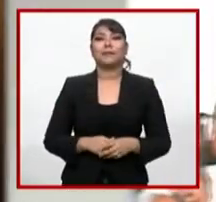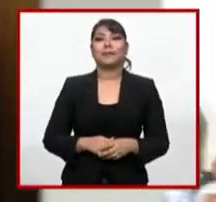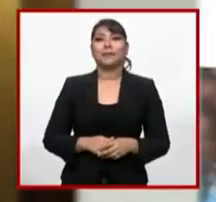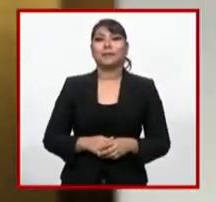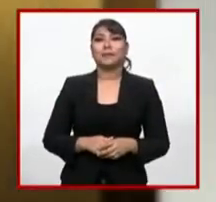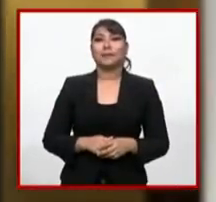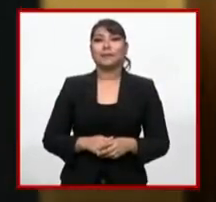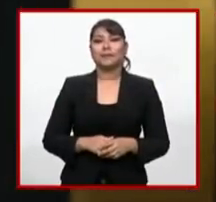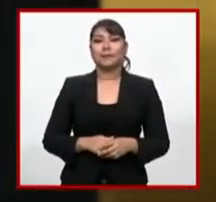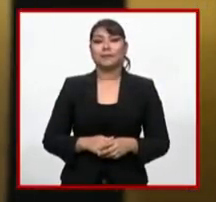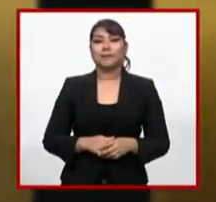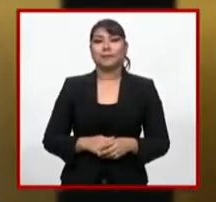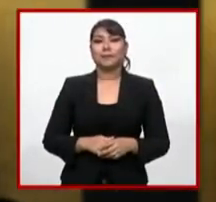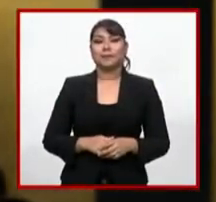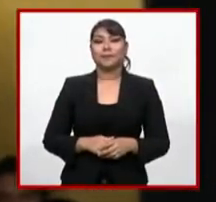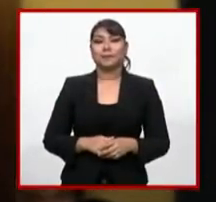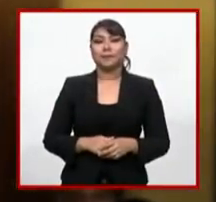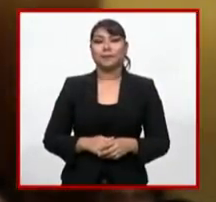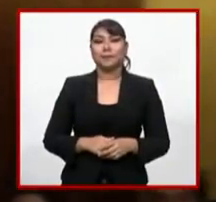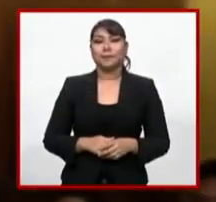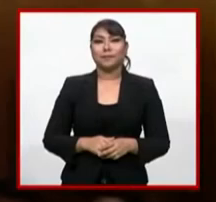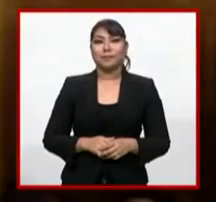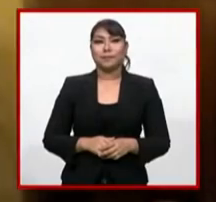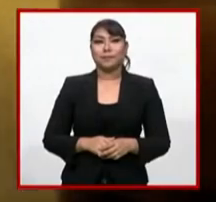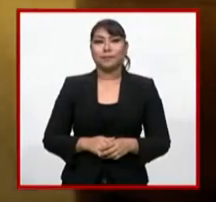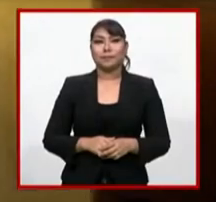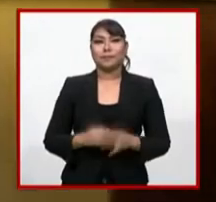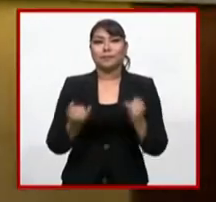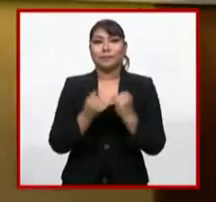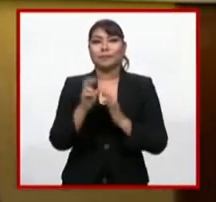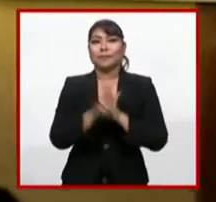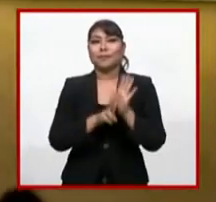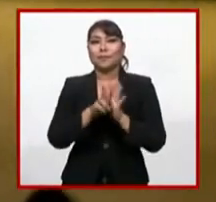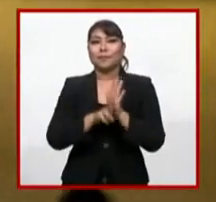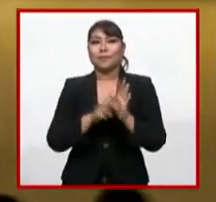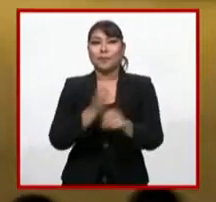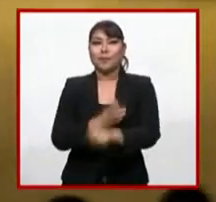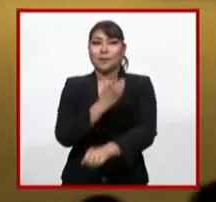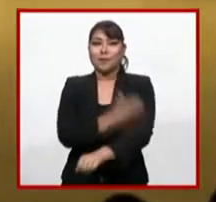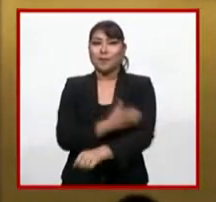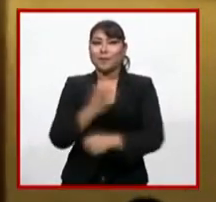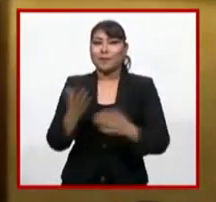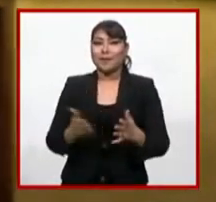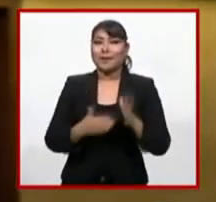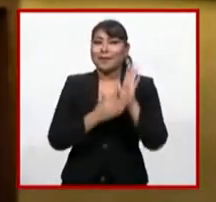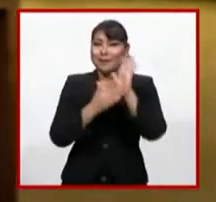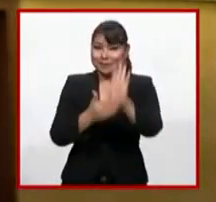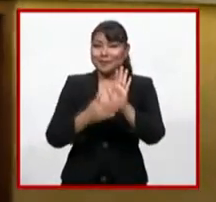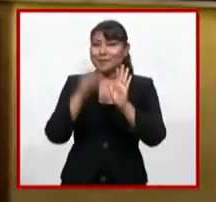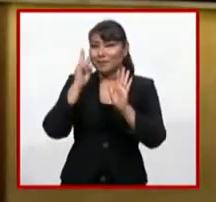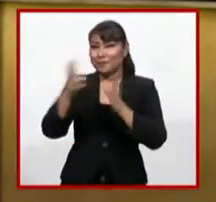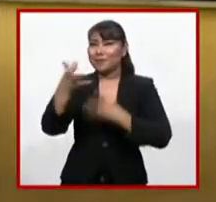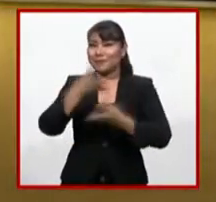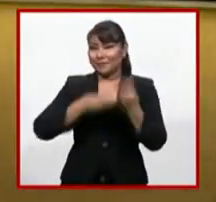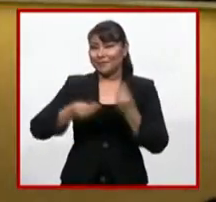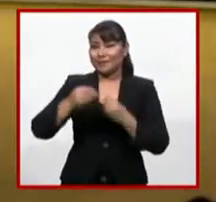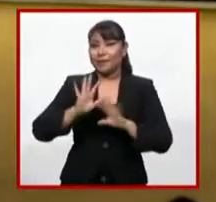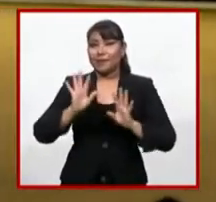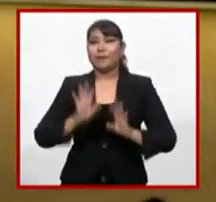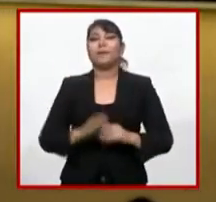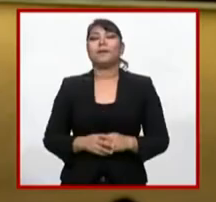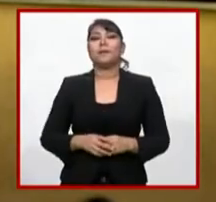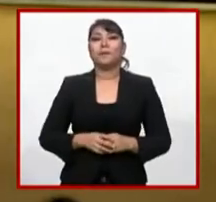Aquí no hay script. También ya se me fue un video de una compañera que ahorita se lo voy a poner en la parte social.